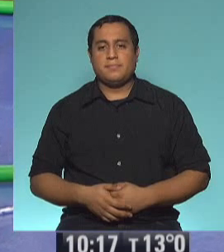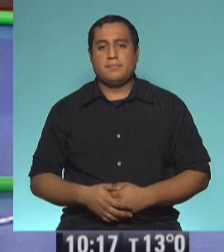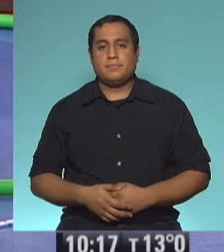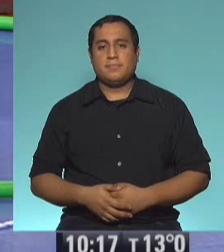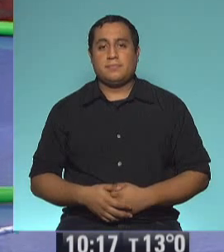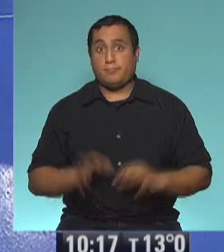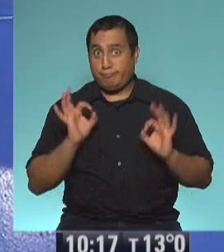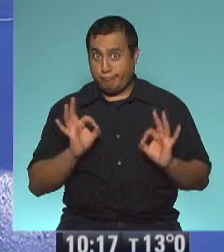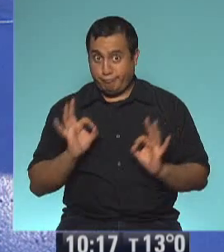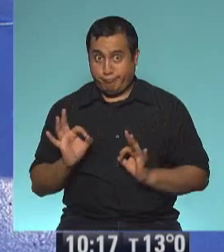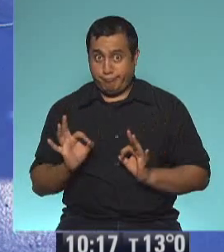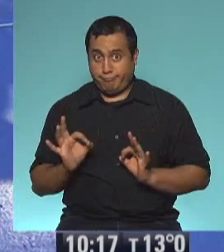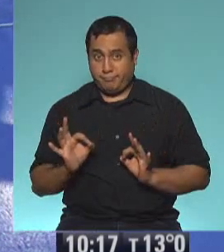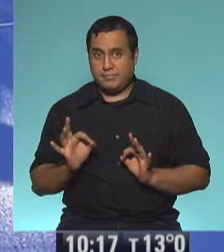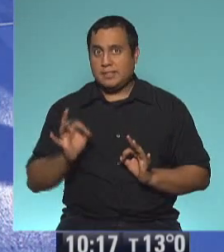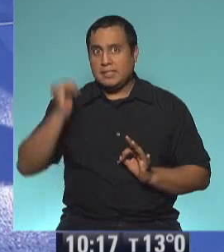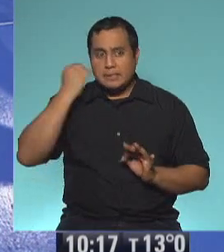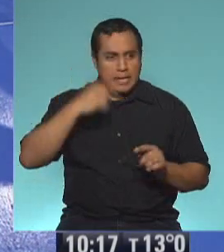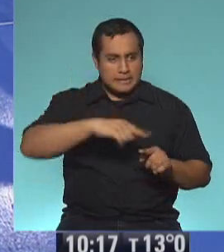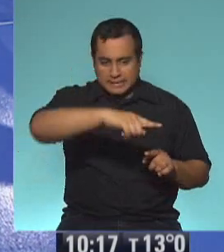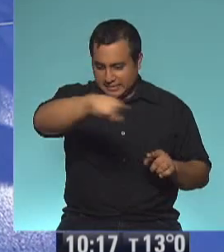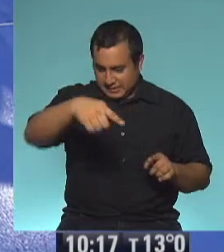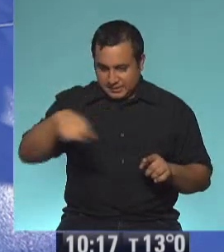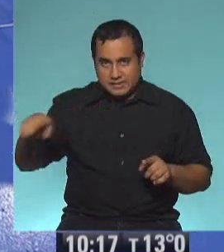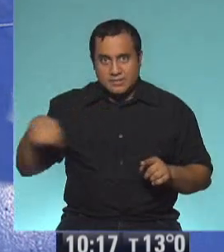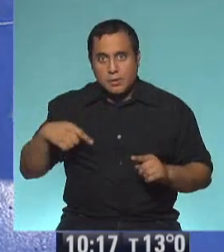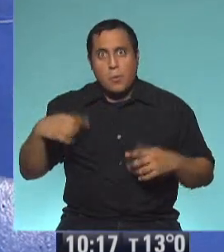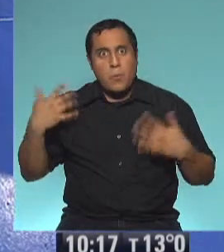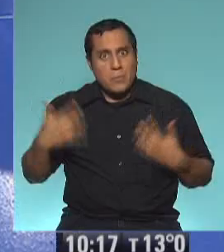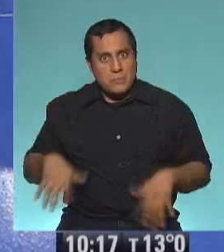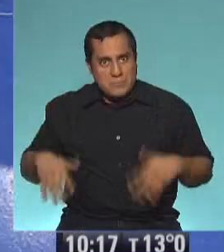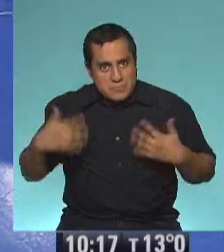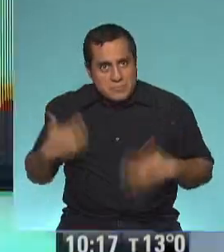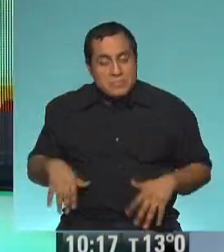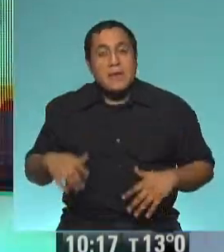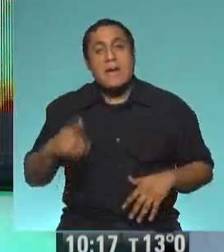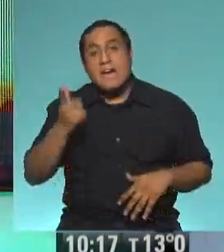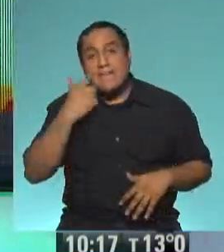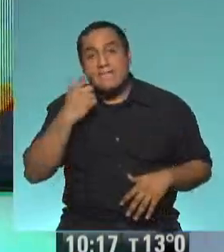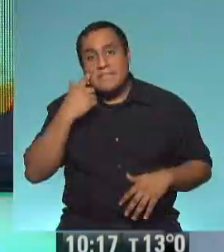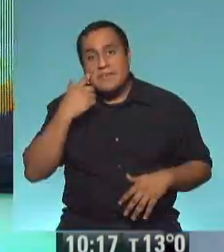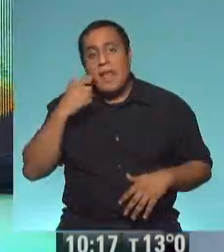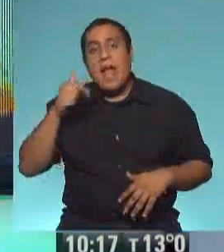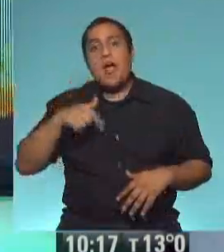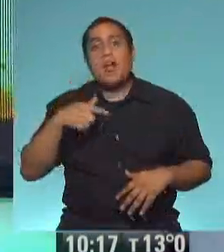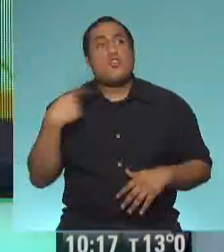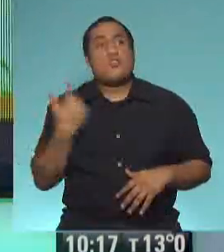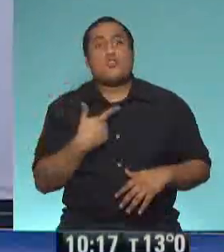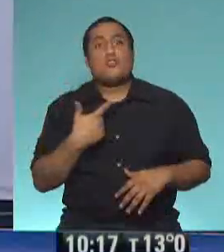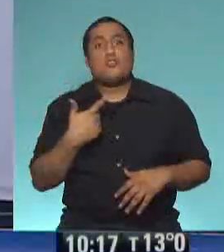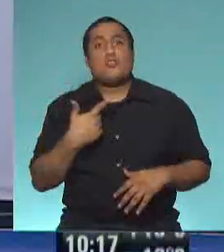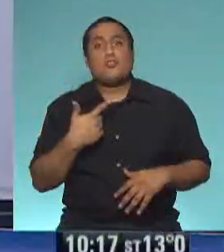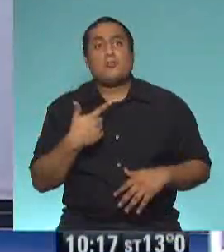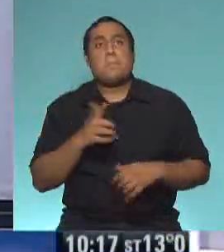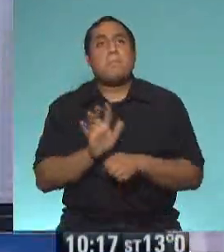Muy bien, ¿están listos? Tenemos nuestra pista más loca del mundo. Y ahora faltan los personajes. Ahí está. Uy, faltan